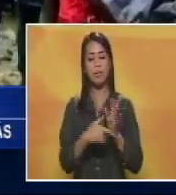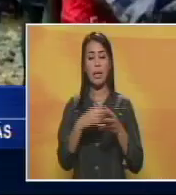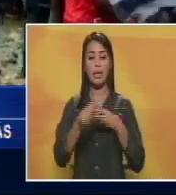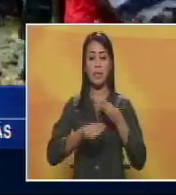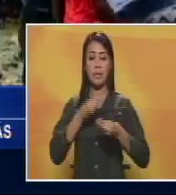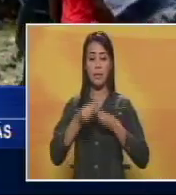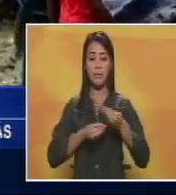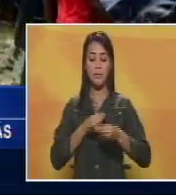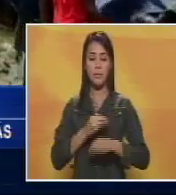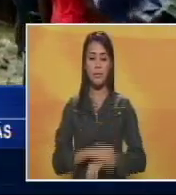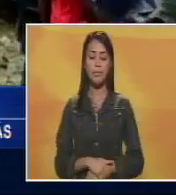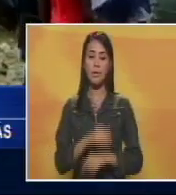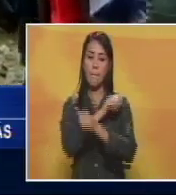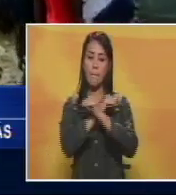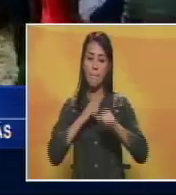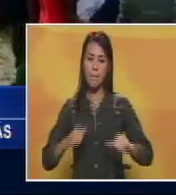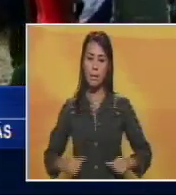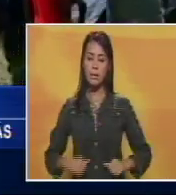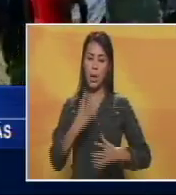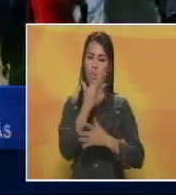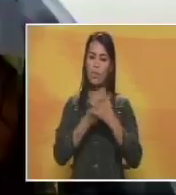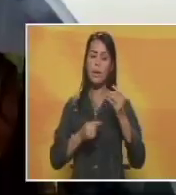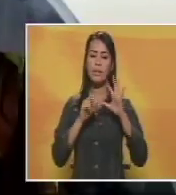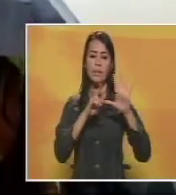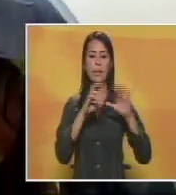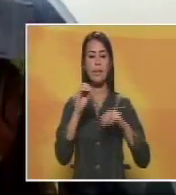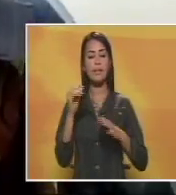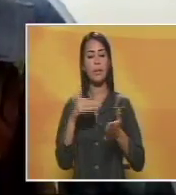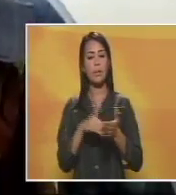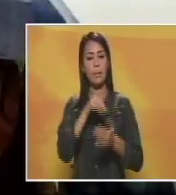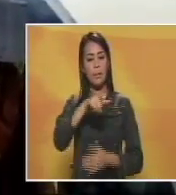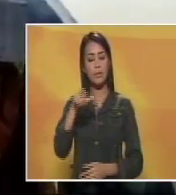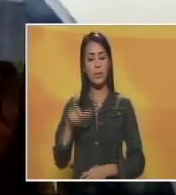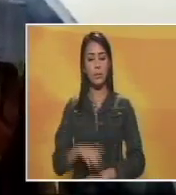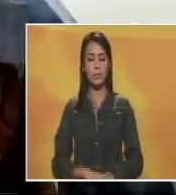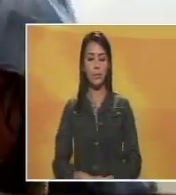ofensiva militar que produjo la huida de unas 700.000 personas.